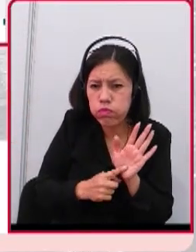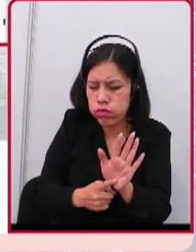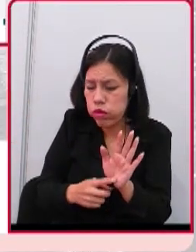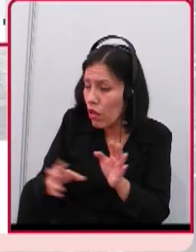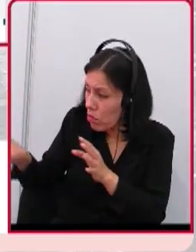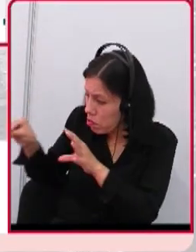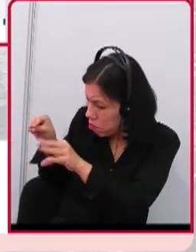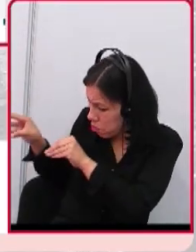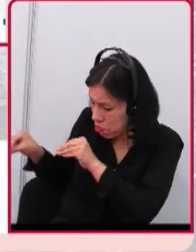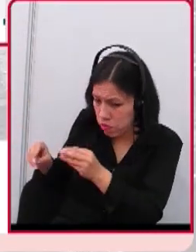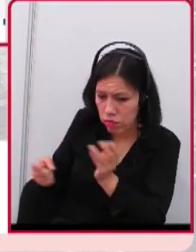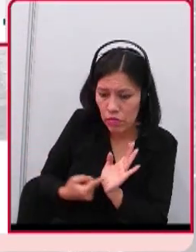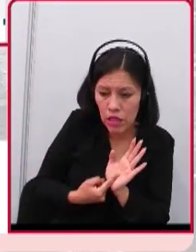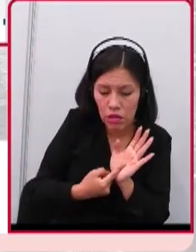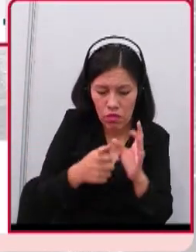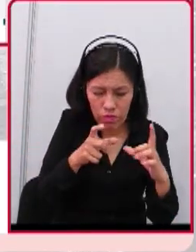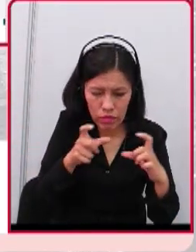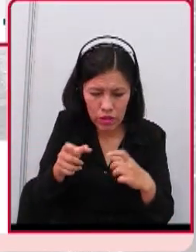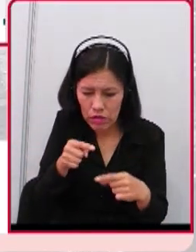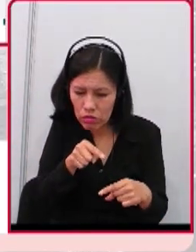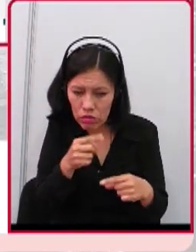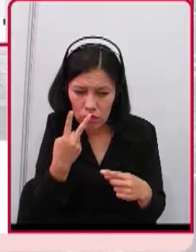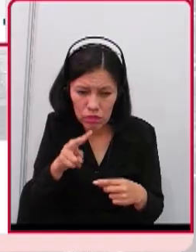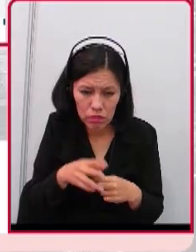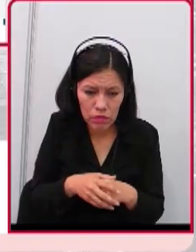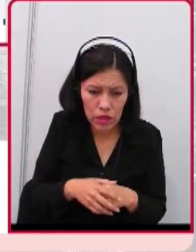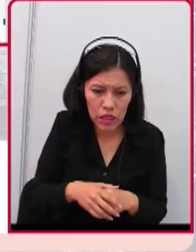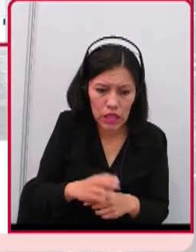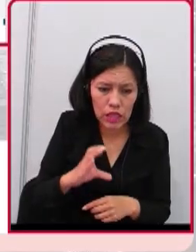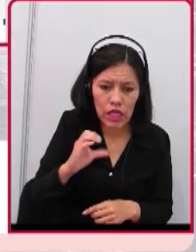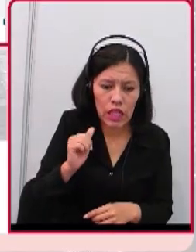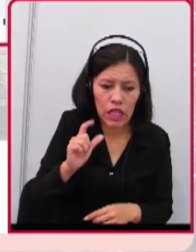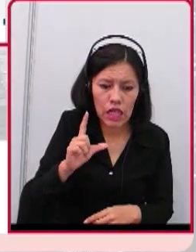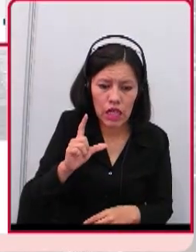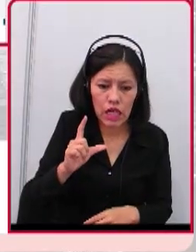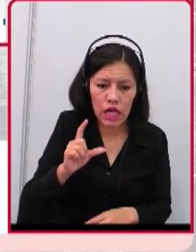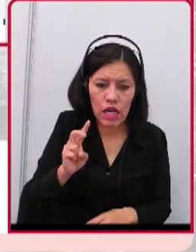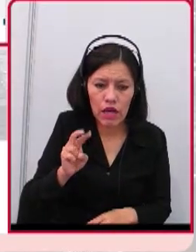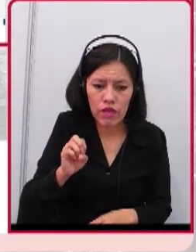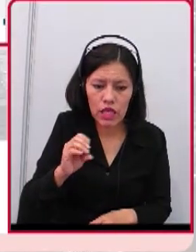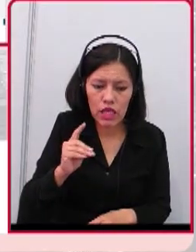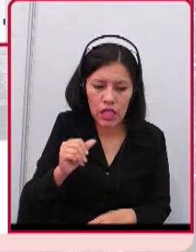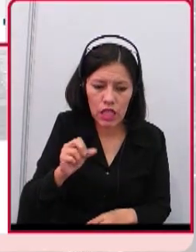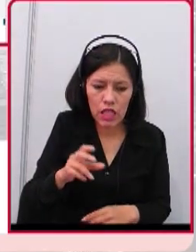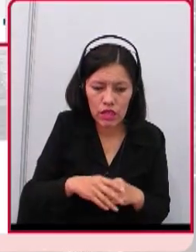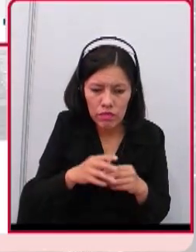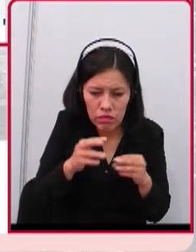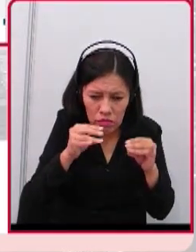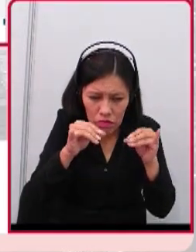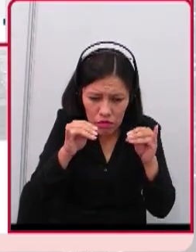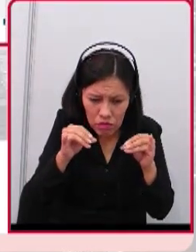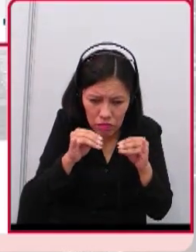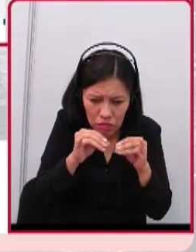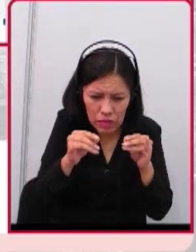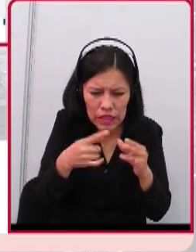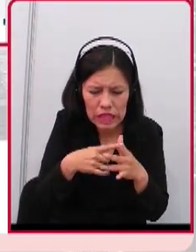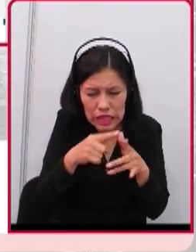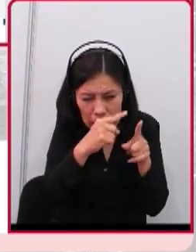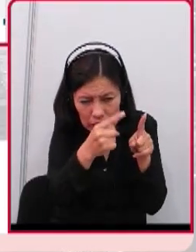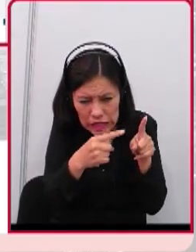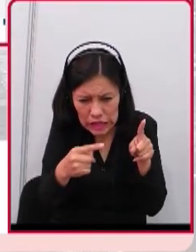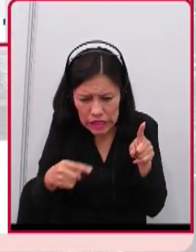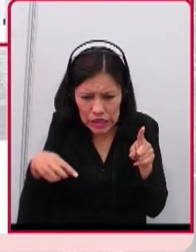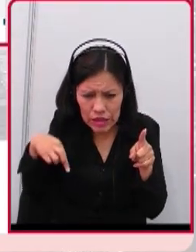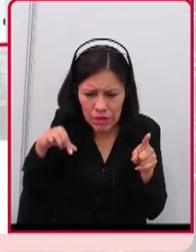Por lo general tienen una textura porosa, en algunos casos están rellenadas por alunita, presentan venillas de